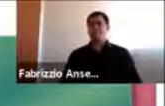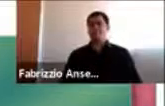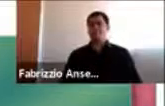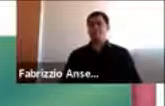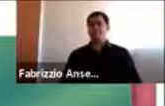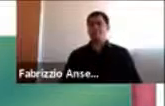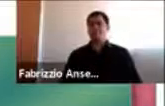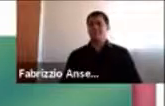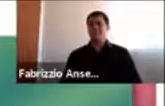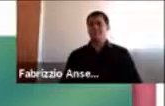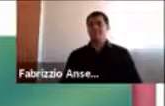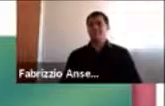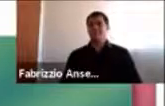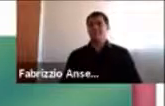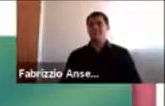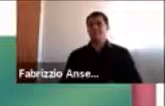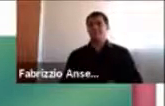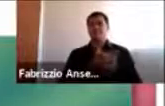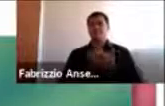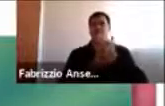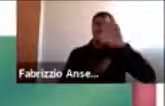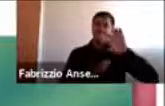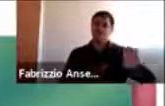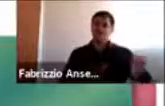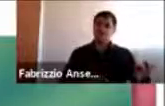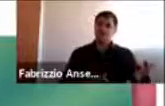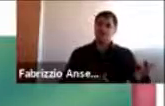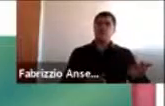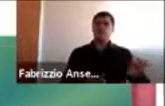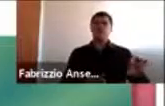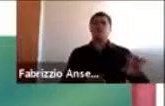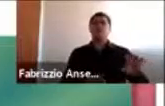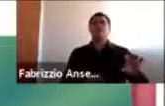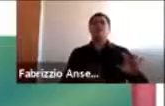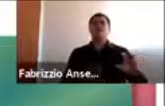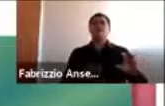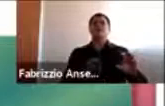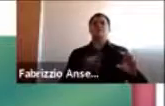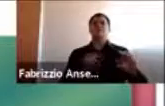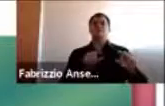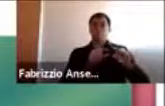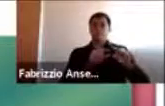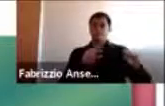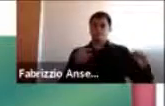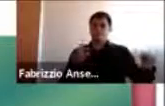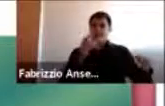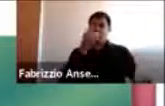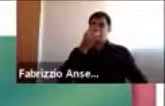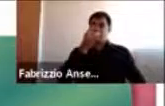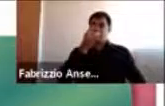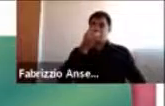abajo en la derecha se ve la barra completa verde si es que el niño tuvo algún error esa